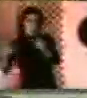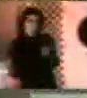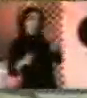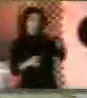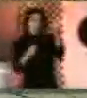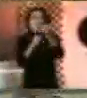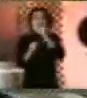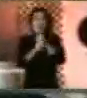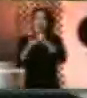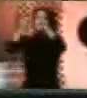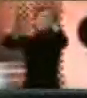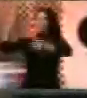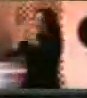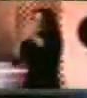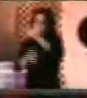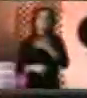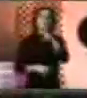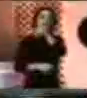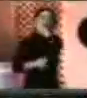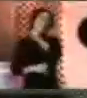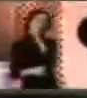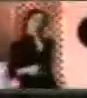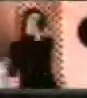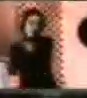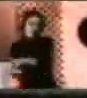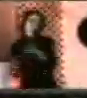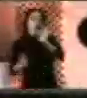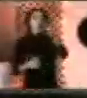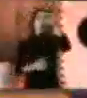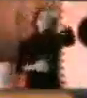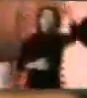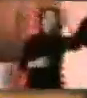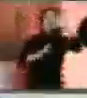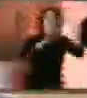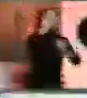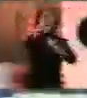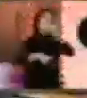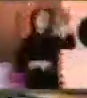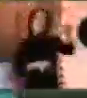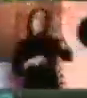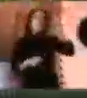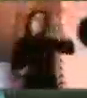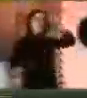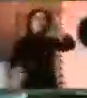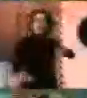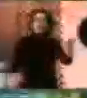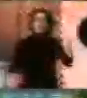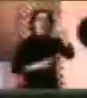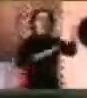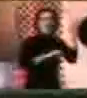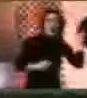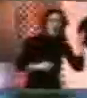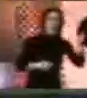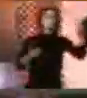trabajo quisieron echar. La crisis la sufre la gente del pueblo que de tanto robo cansada hasta allá. Maldito canalla, maldito corrupto, maldito ladrón, dejen